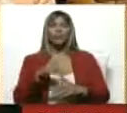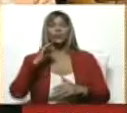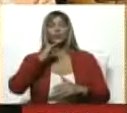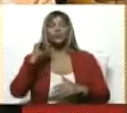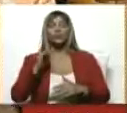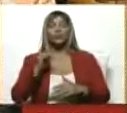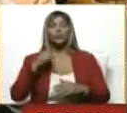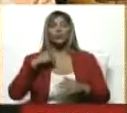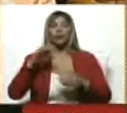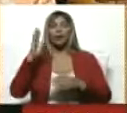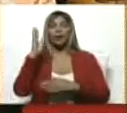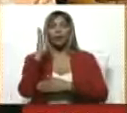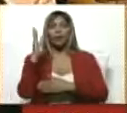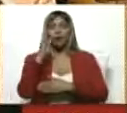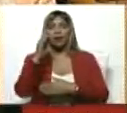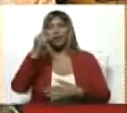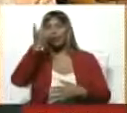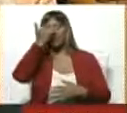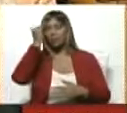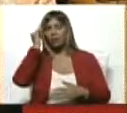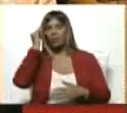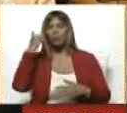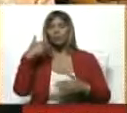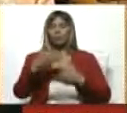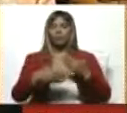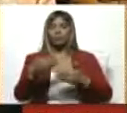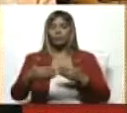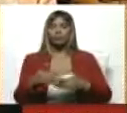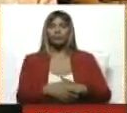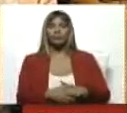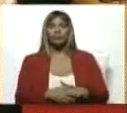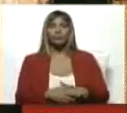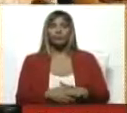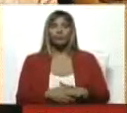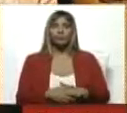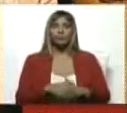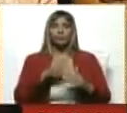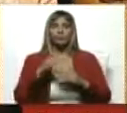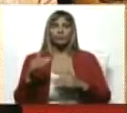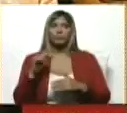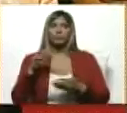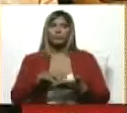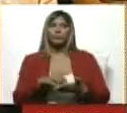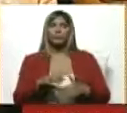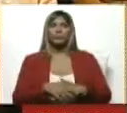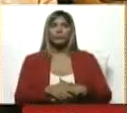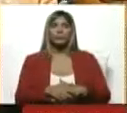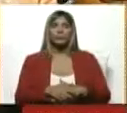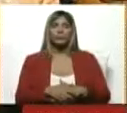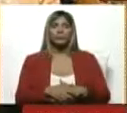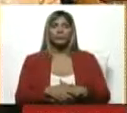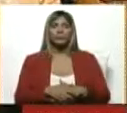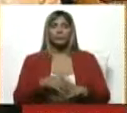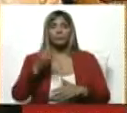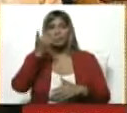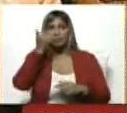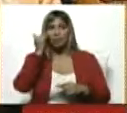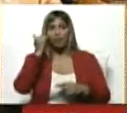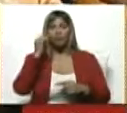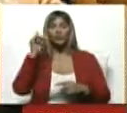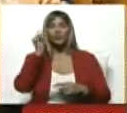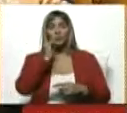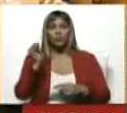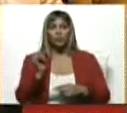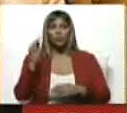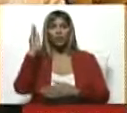y Cojedes, el eje central, y progresivamente estará el tercer capítulo en el eje occidental, en los estados Yaracuy,